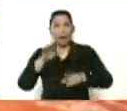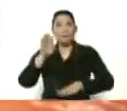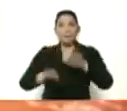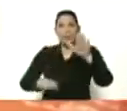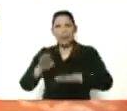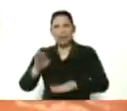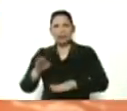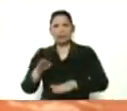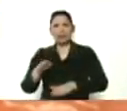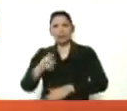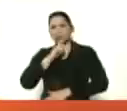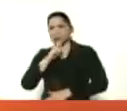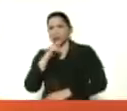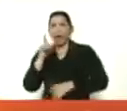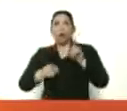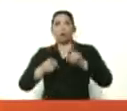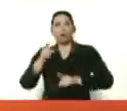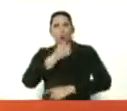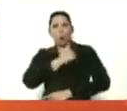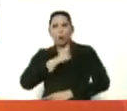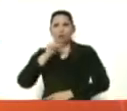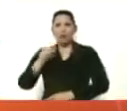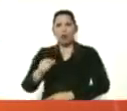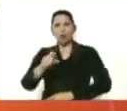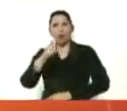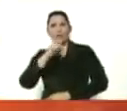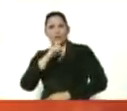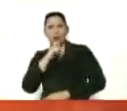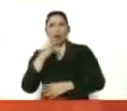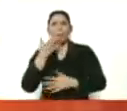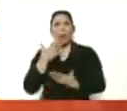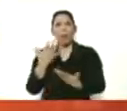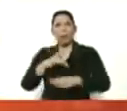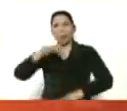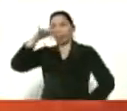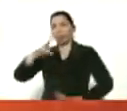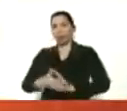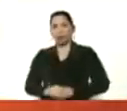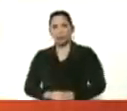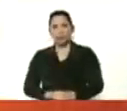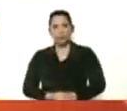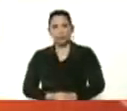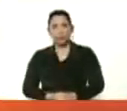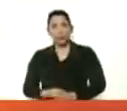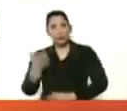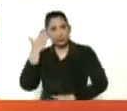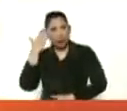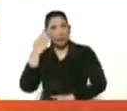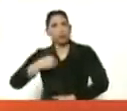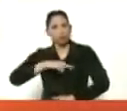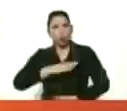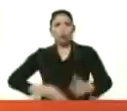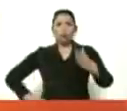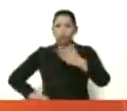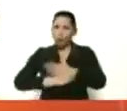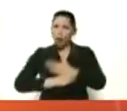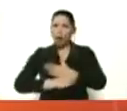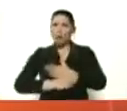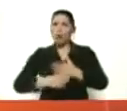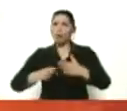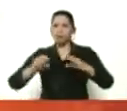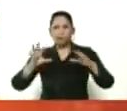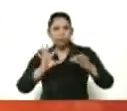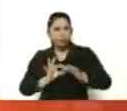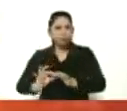roncha, algunos compatriotas, de las dificultades extremas, pero sabe que vamos a salir adelante porque estamos